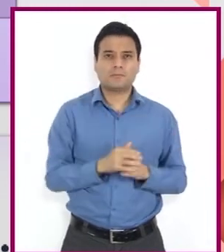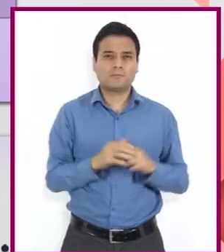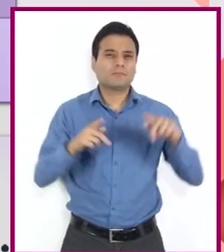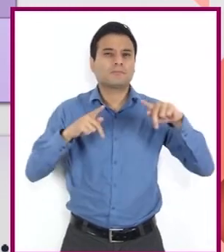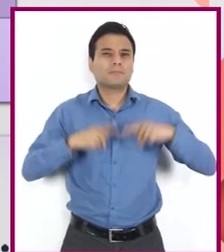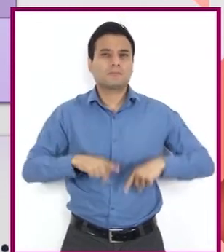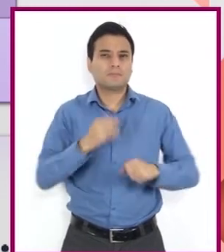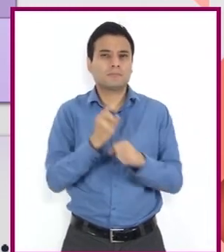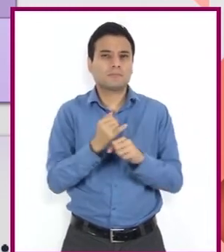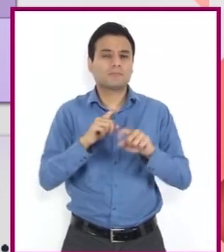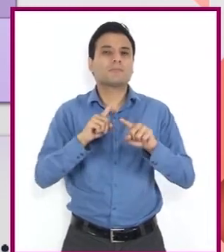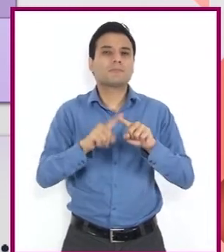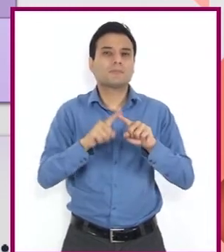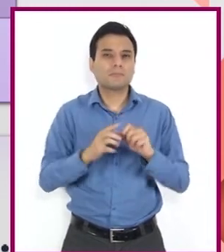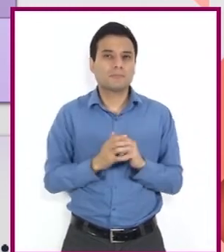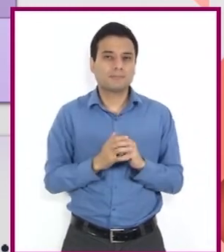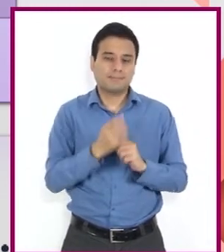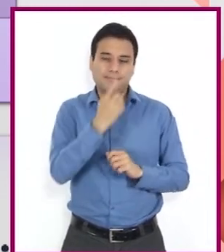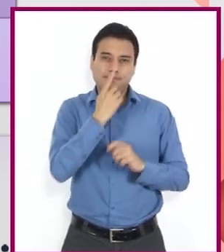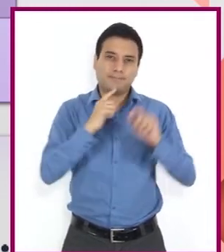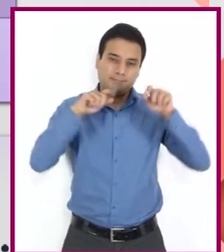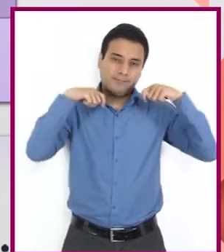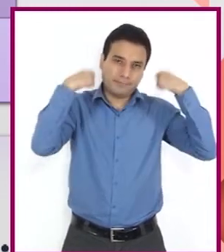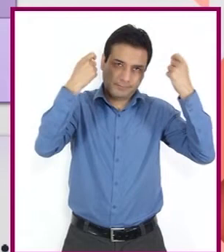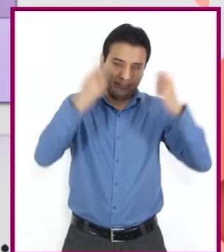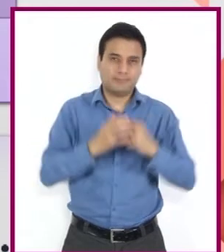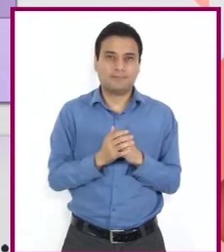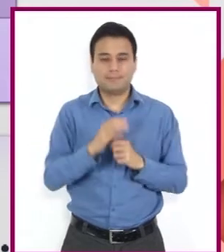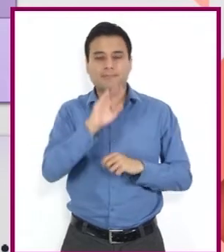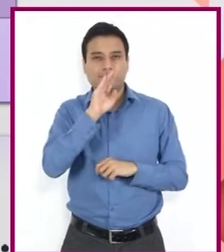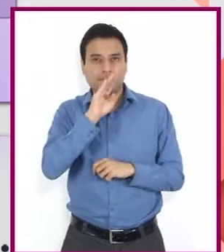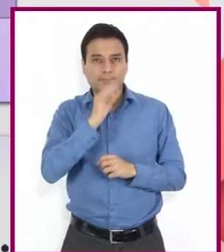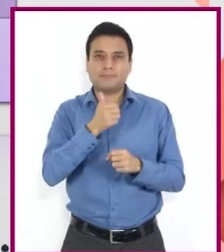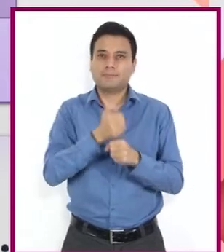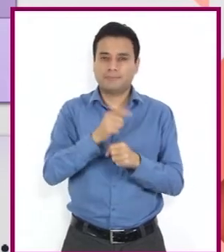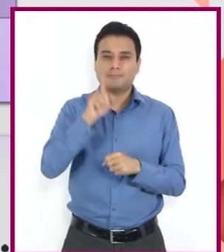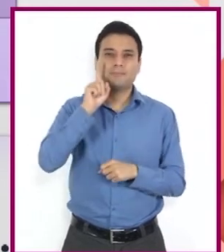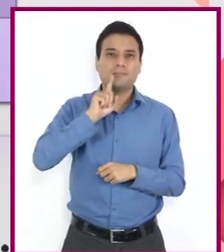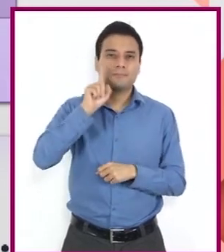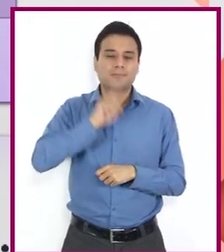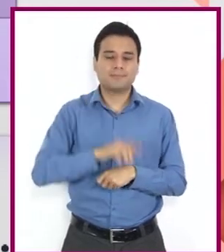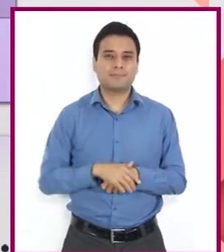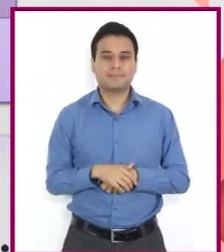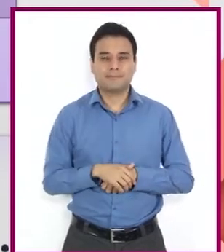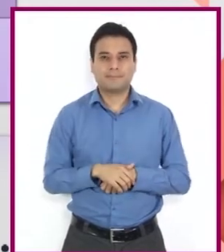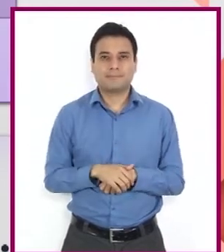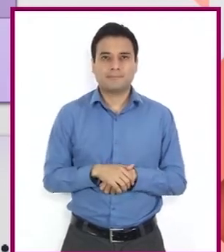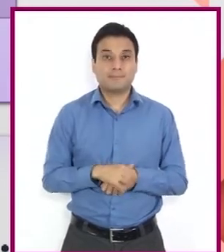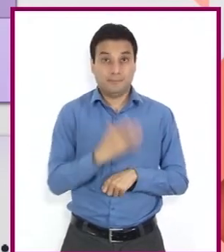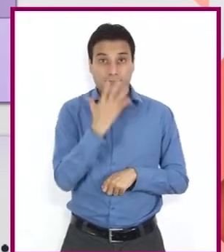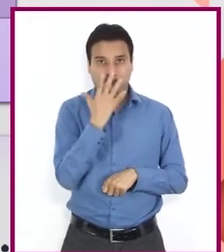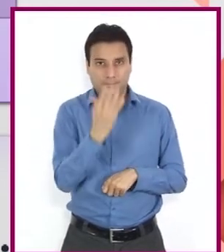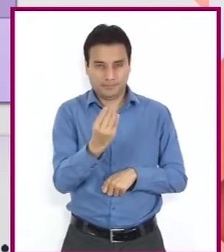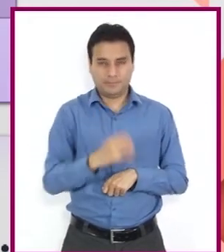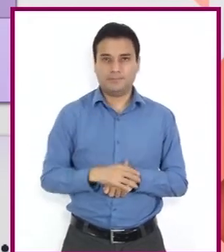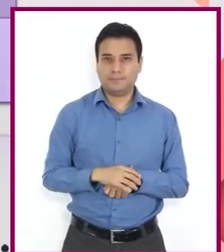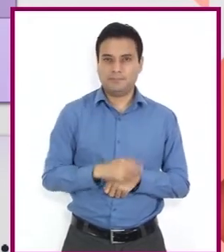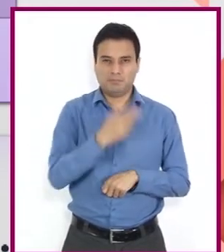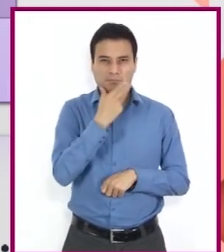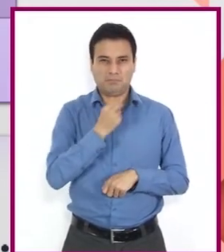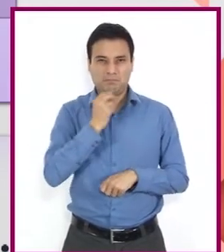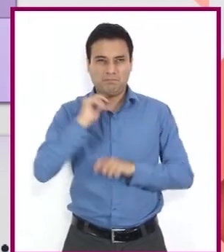personajes? Caperucita, la mamá y la abuelita de Caperucita, el lobo y el